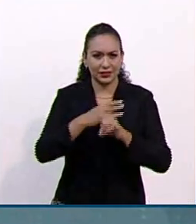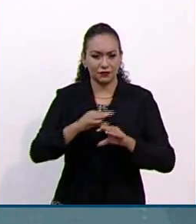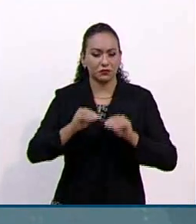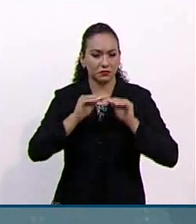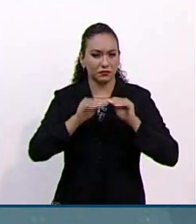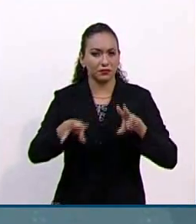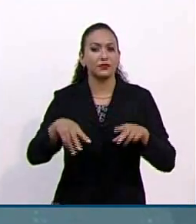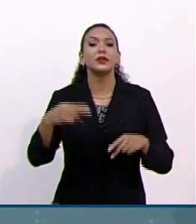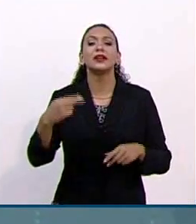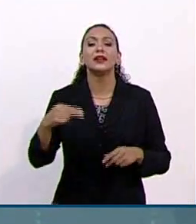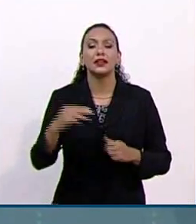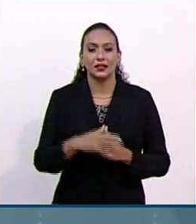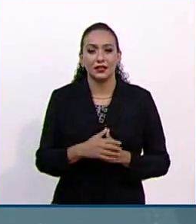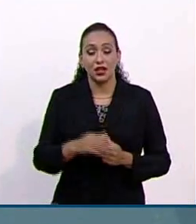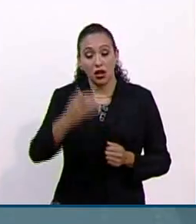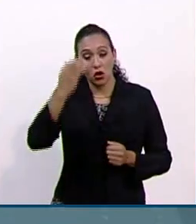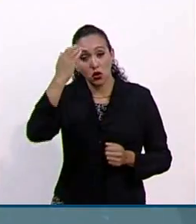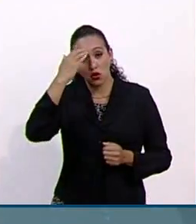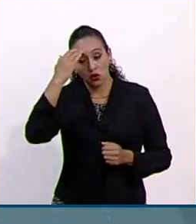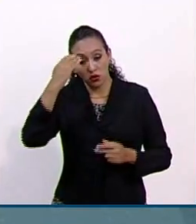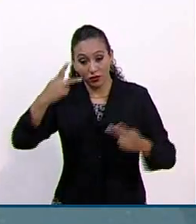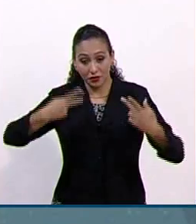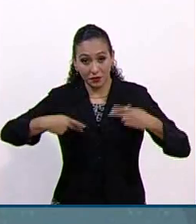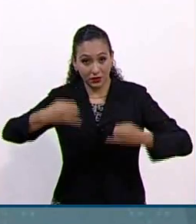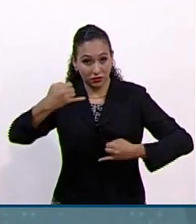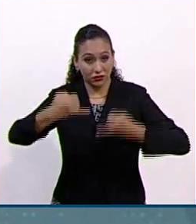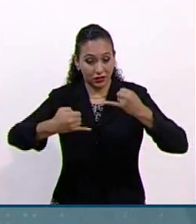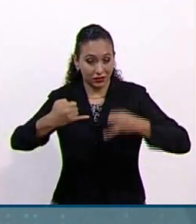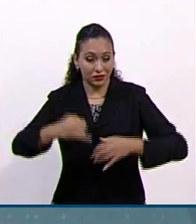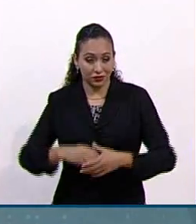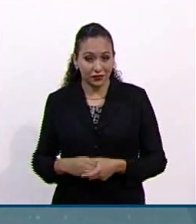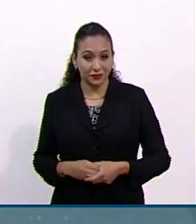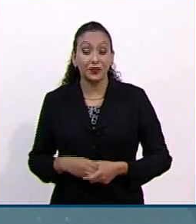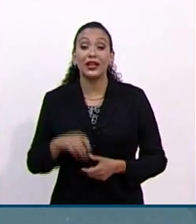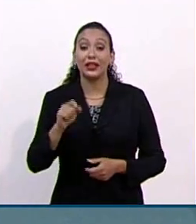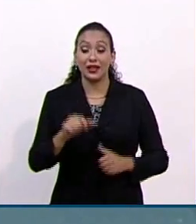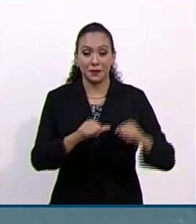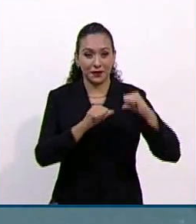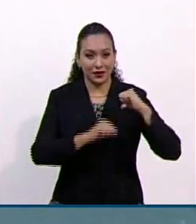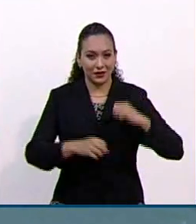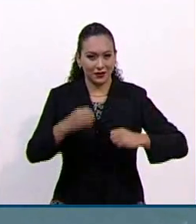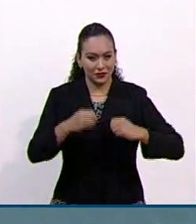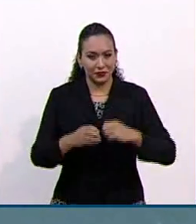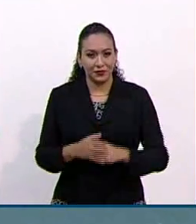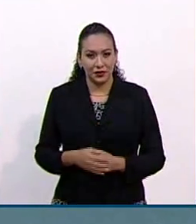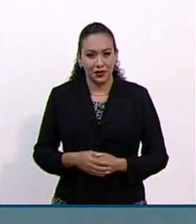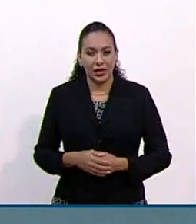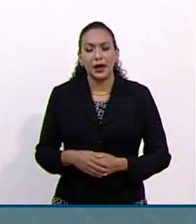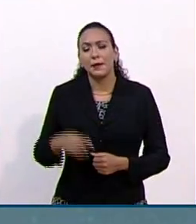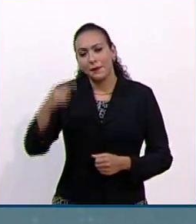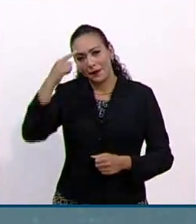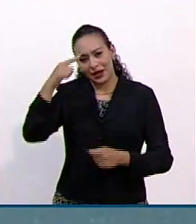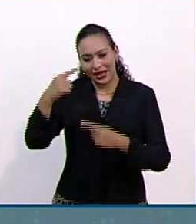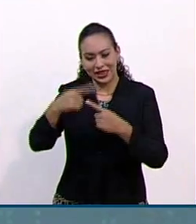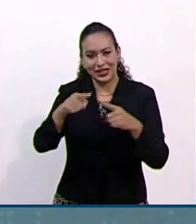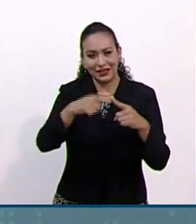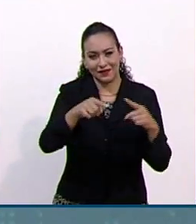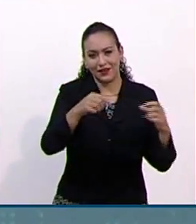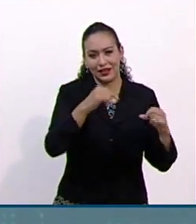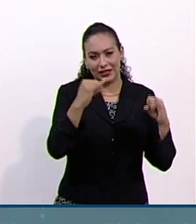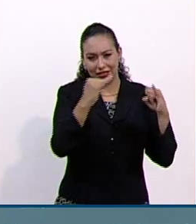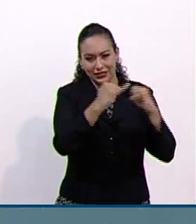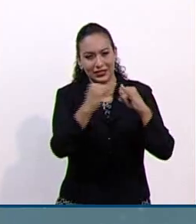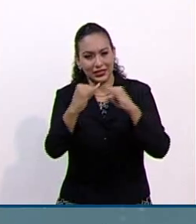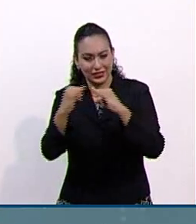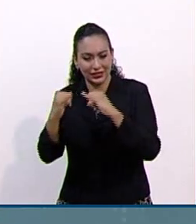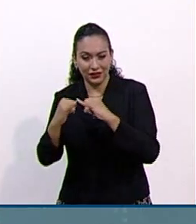tituladas Conoce a las personas juzgadoras federales y al Poder Judicial de la Federación en distintas instituciones